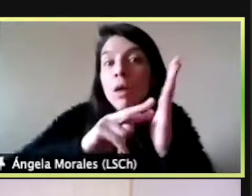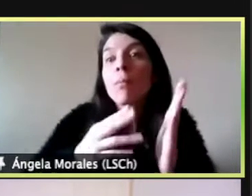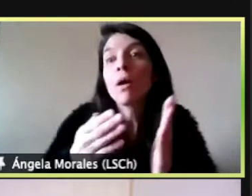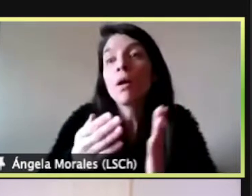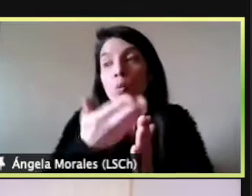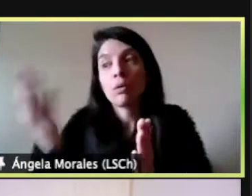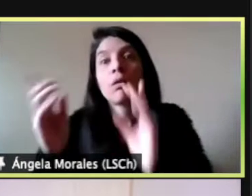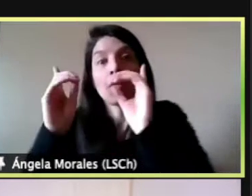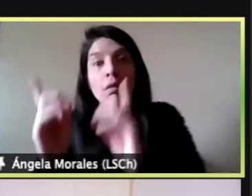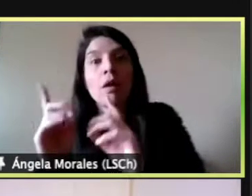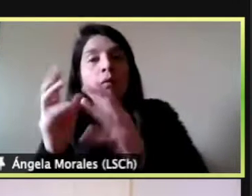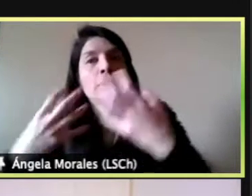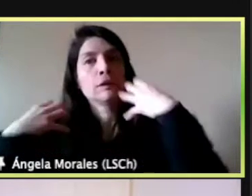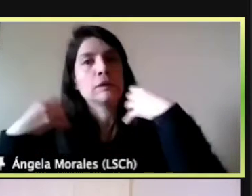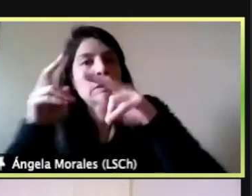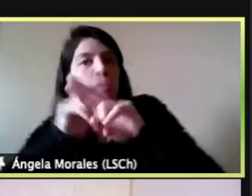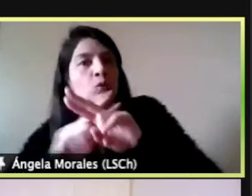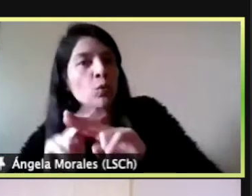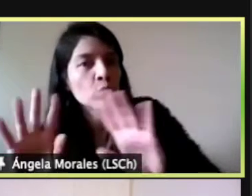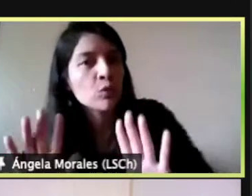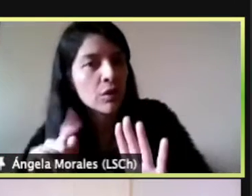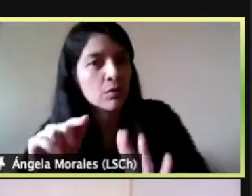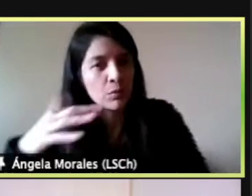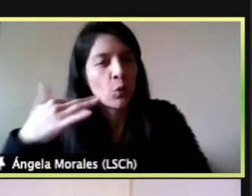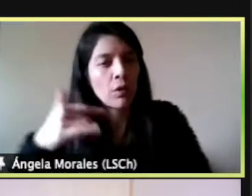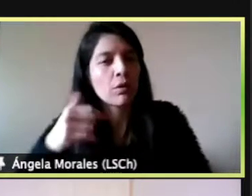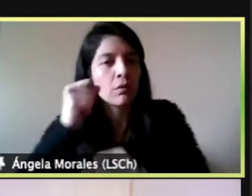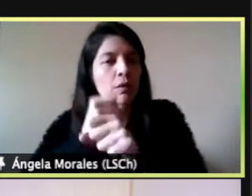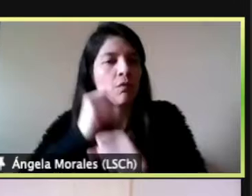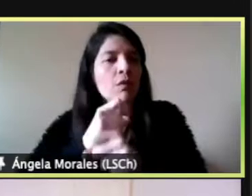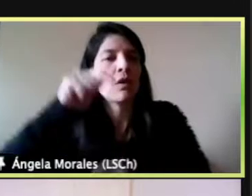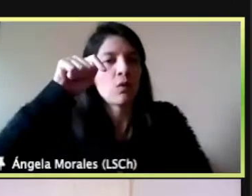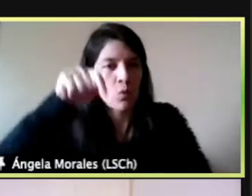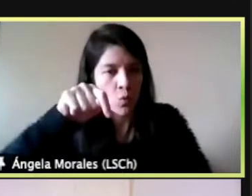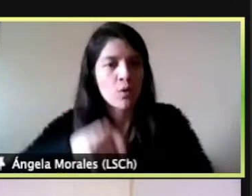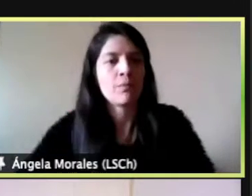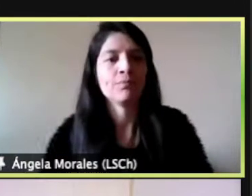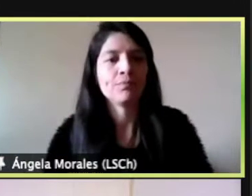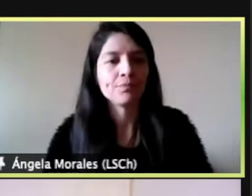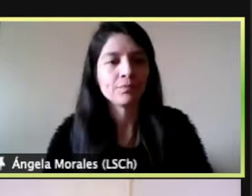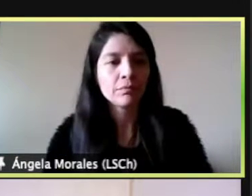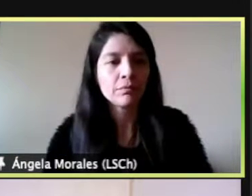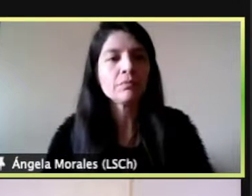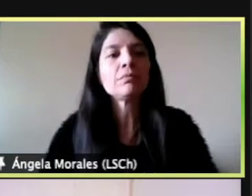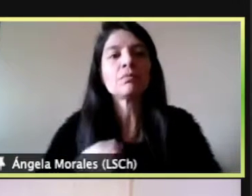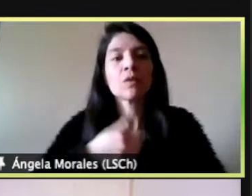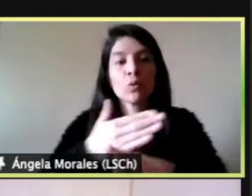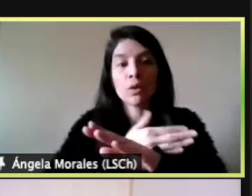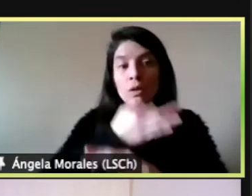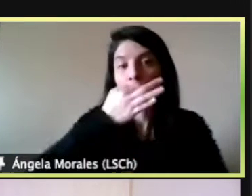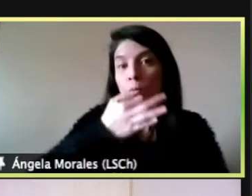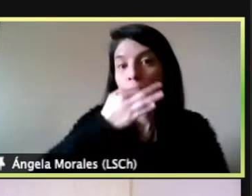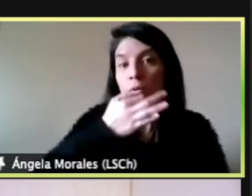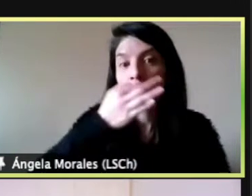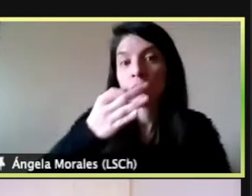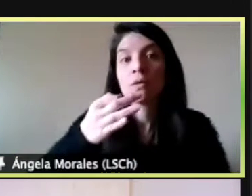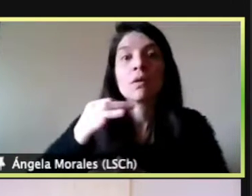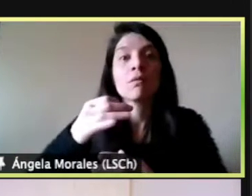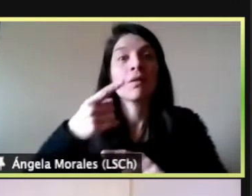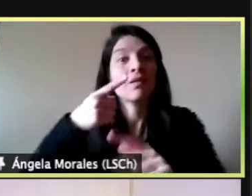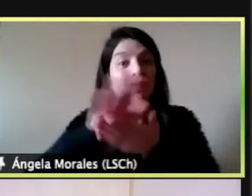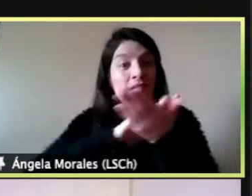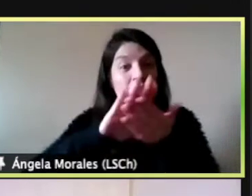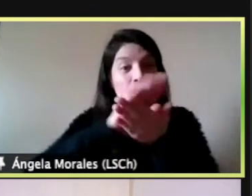podamos trabajar en eso hoy. Bien, le estaba comentando que en el ejemplo anterior, que el que estamos viendo